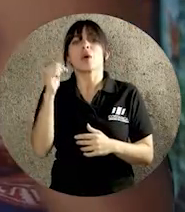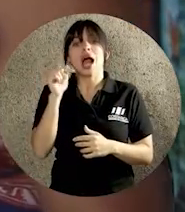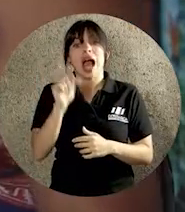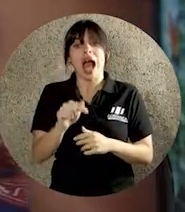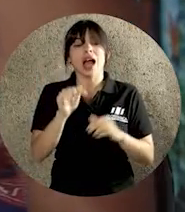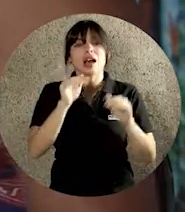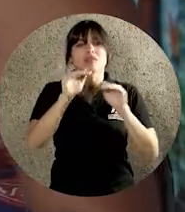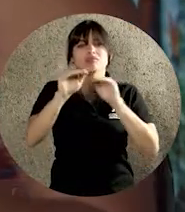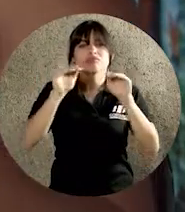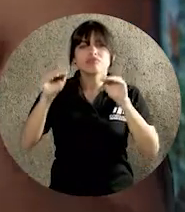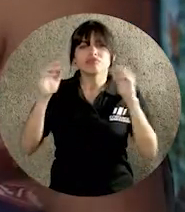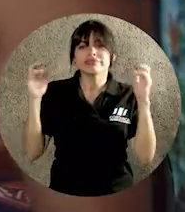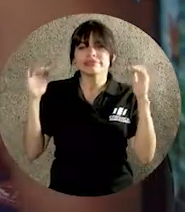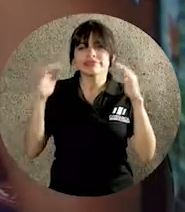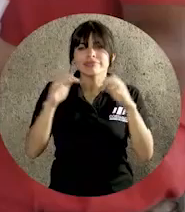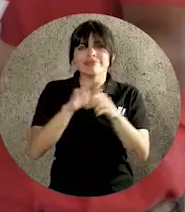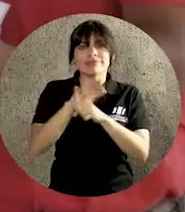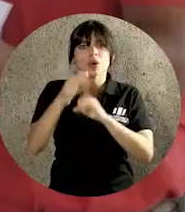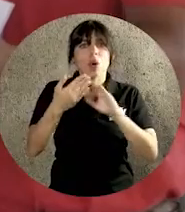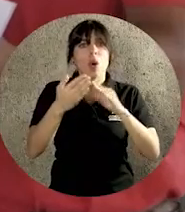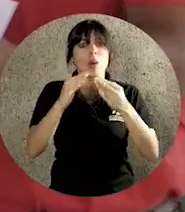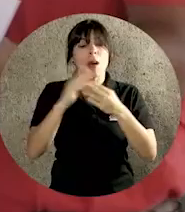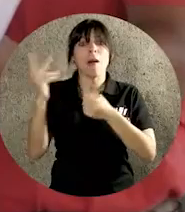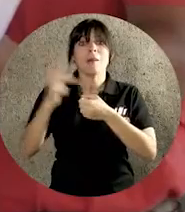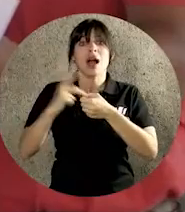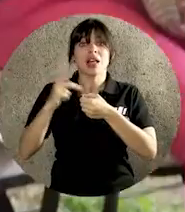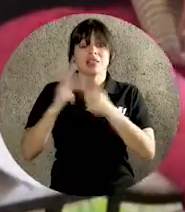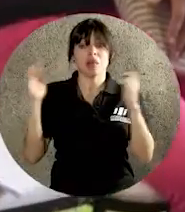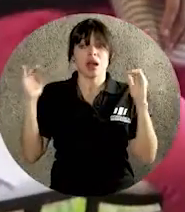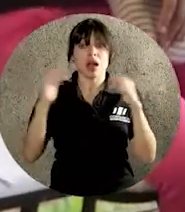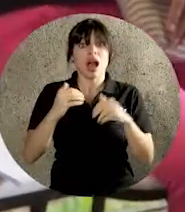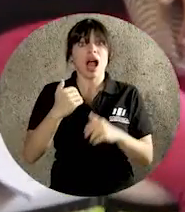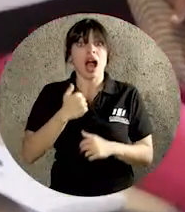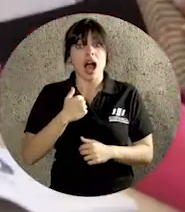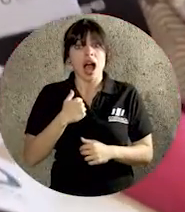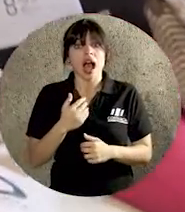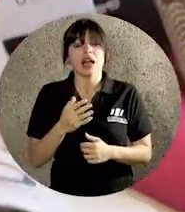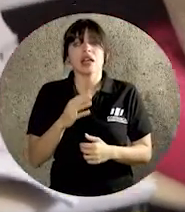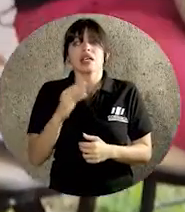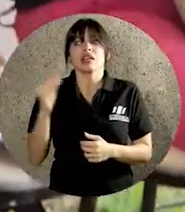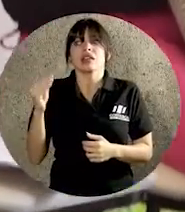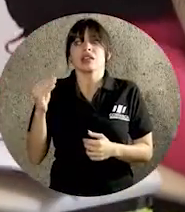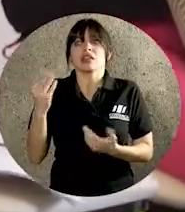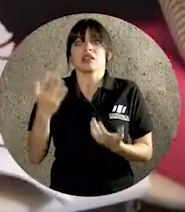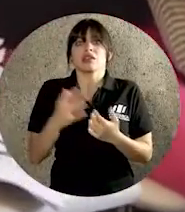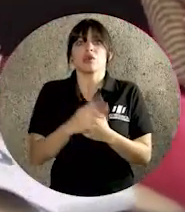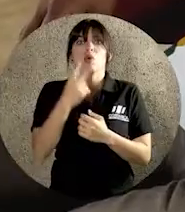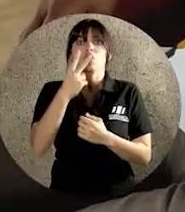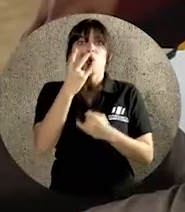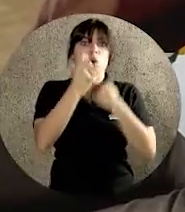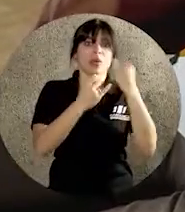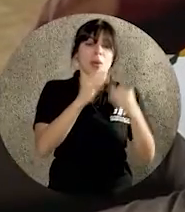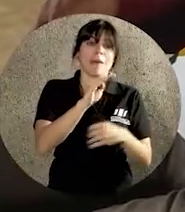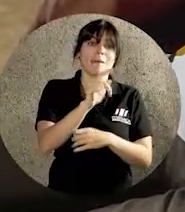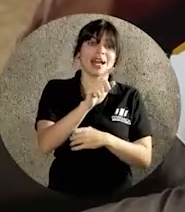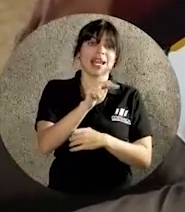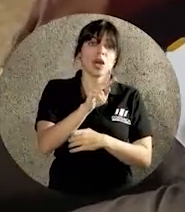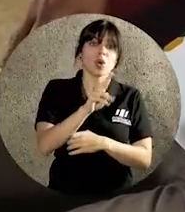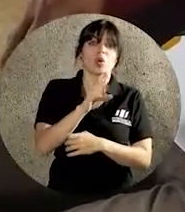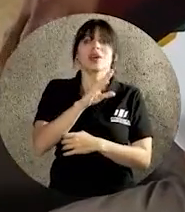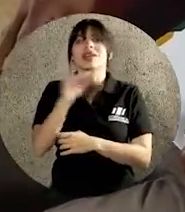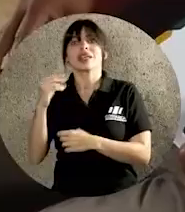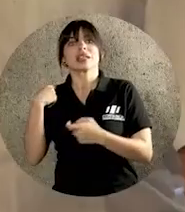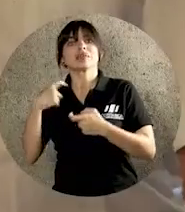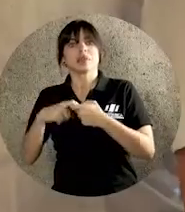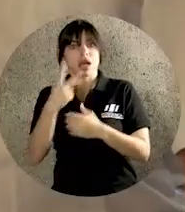está convocada la comunidad entera y la participación que ha habido, y pues que se dio en los dos idiomas, el malecún y el